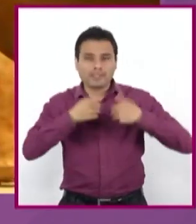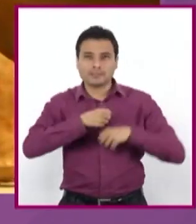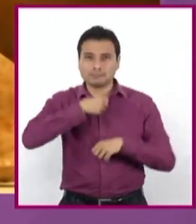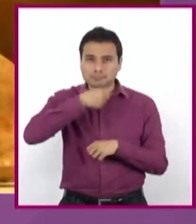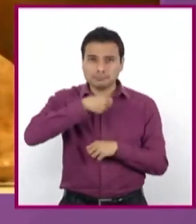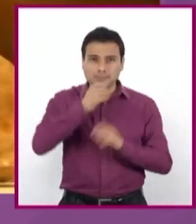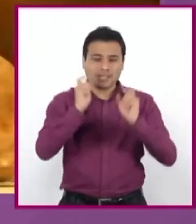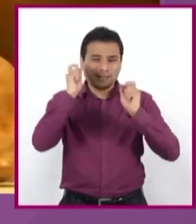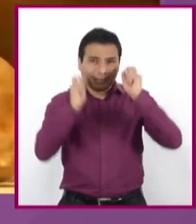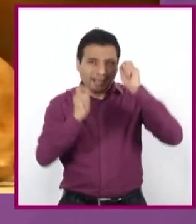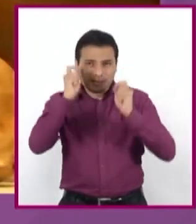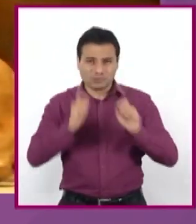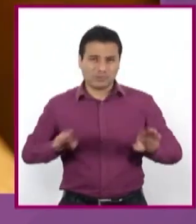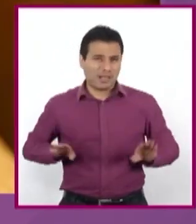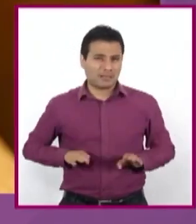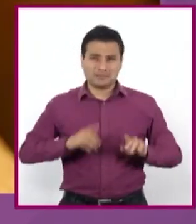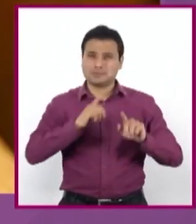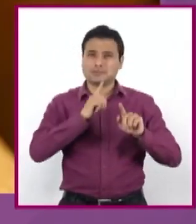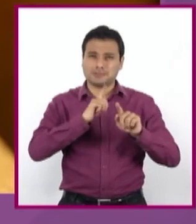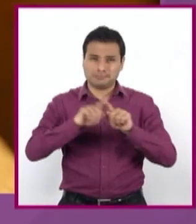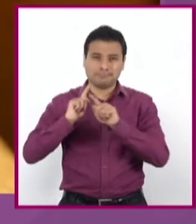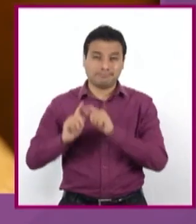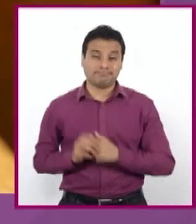más inesperadas.